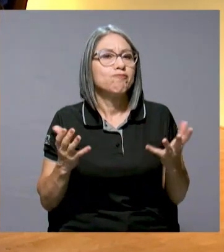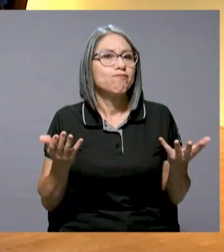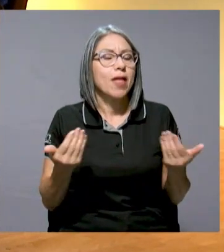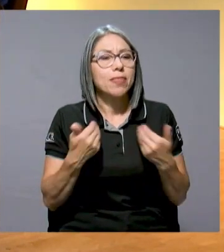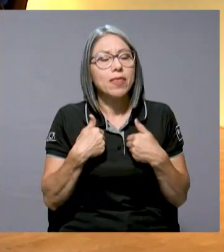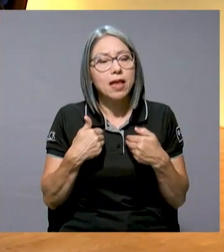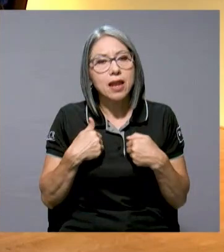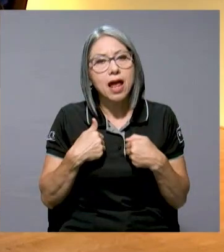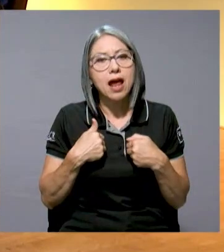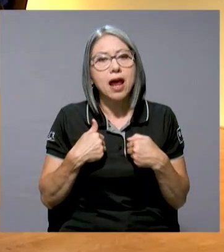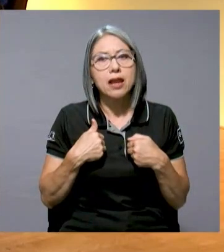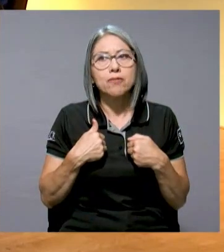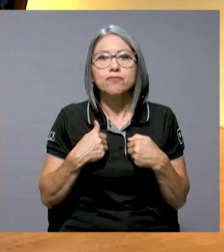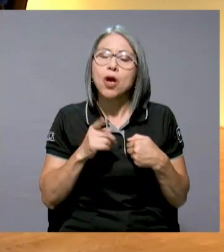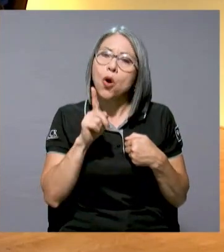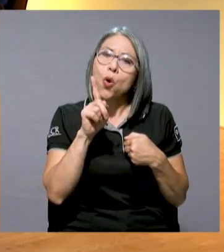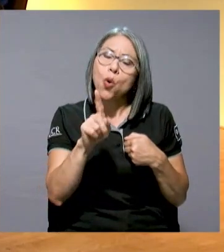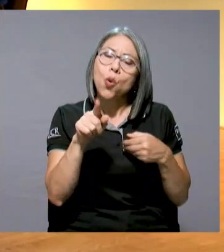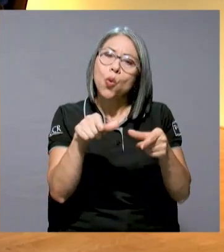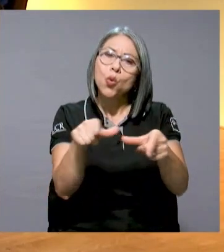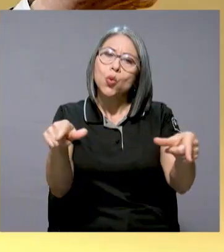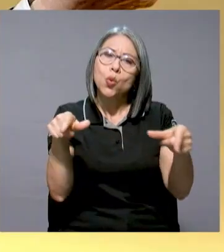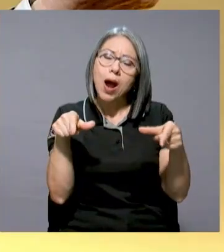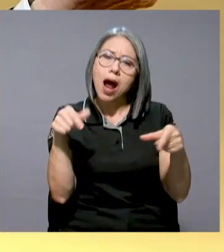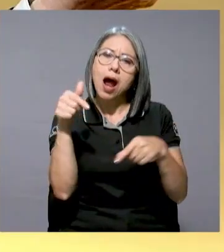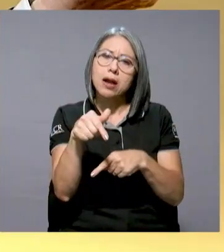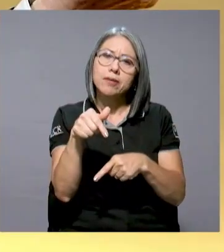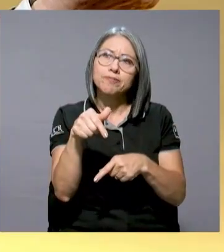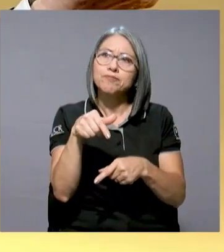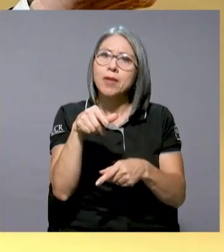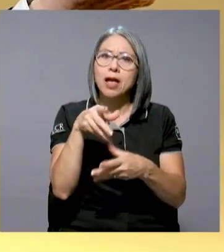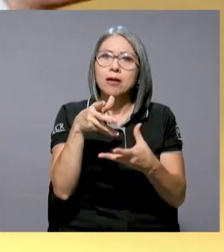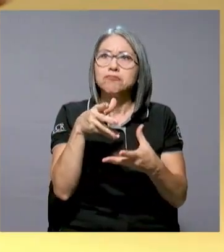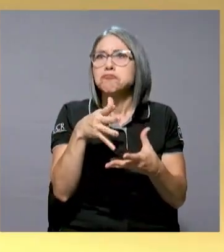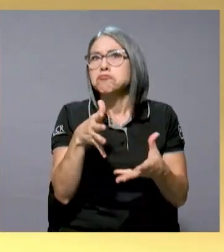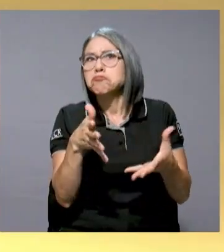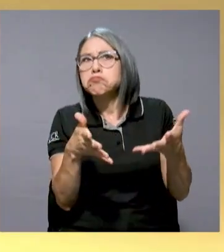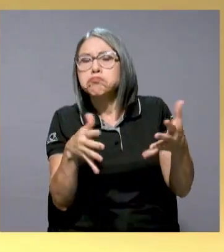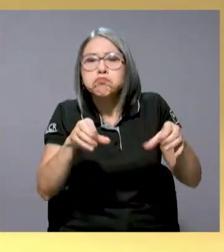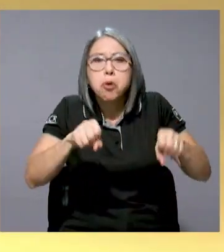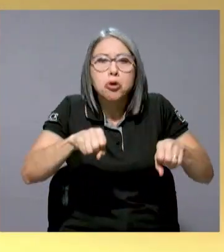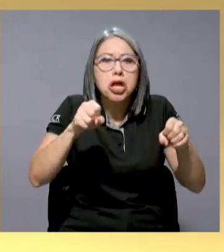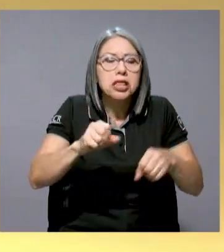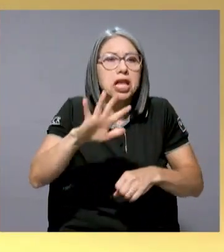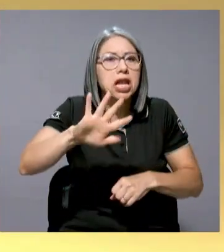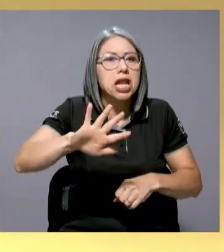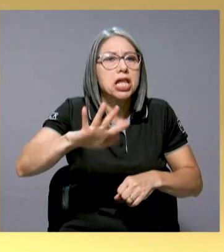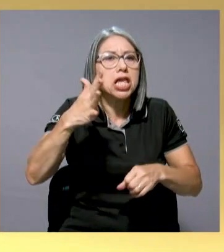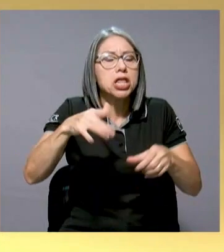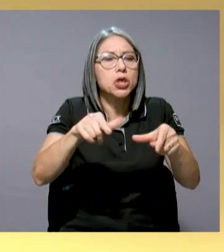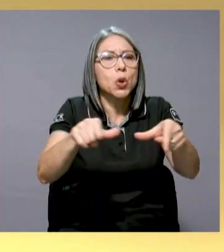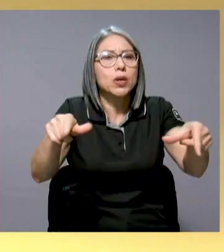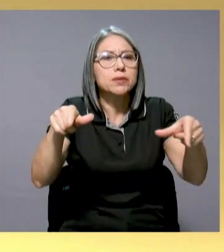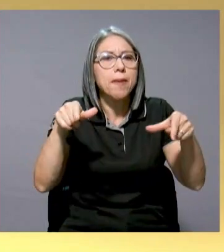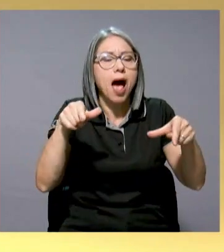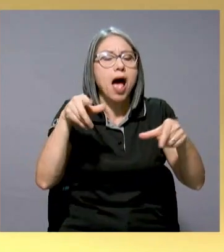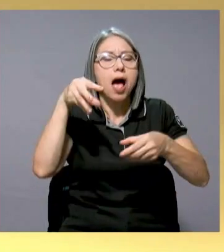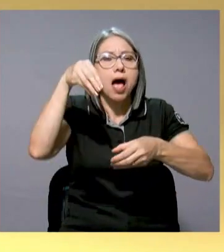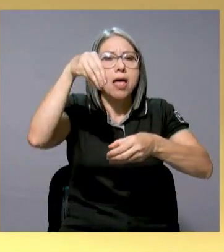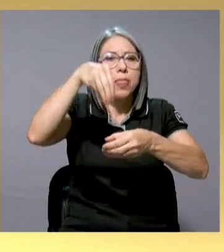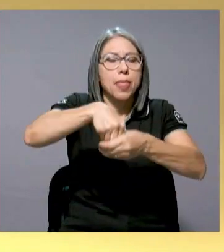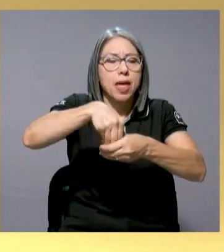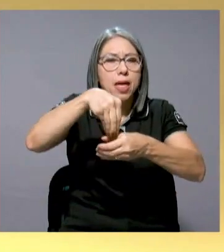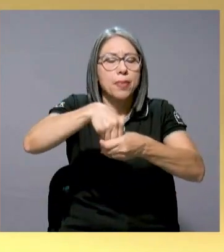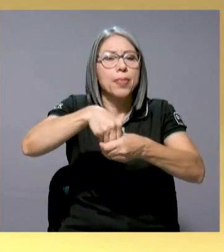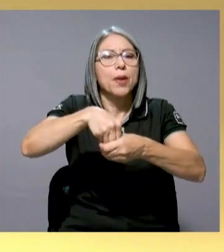tener un lugar dentro de podrían tener el 5º espacio dentro de